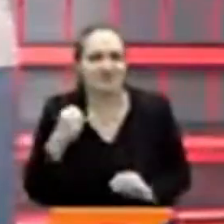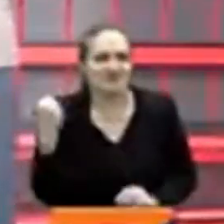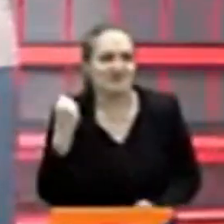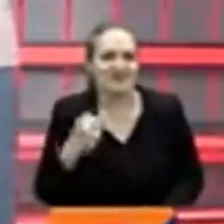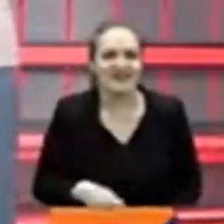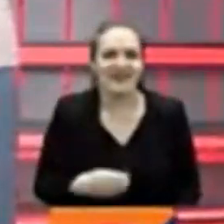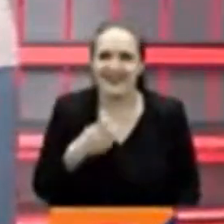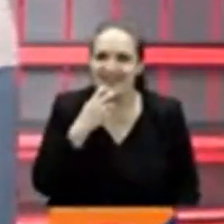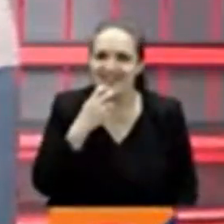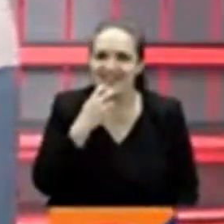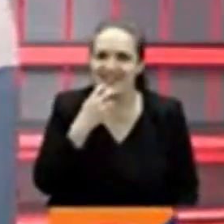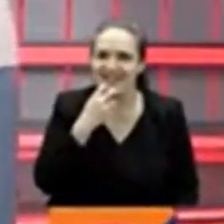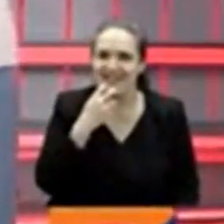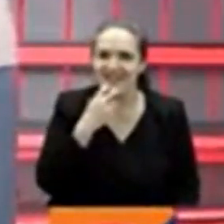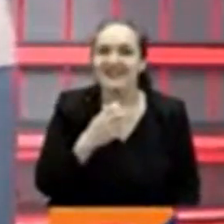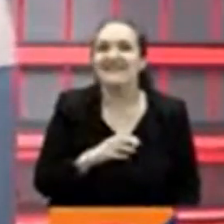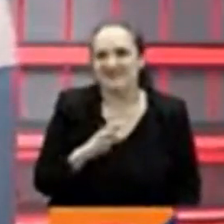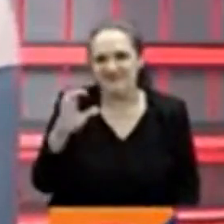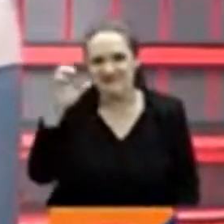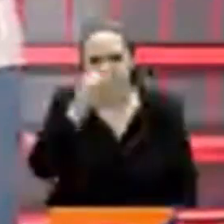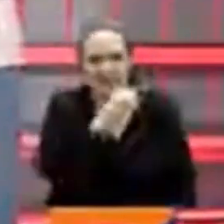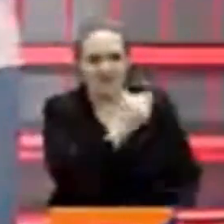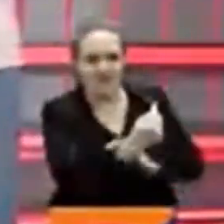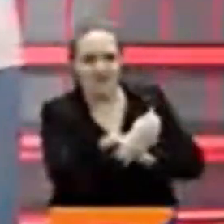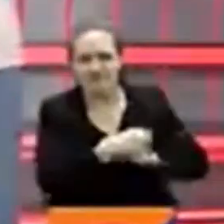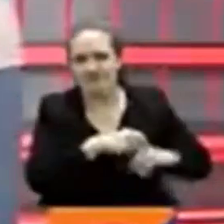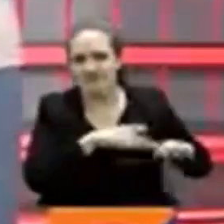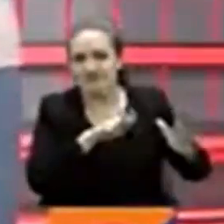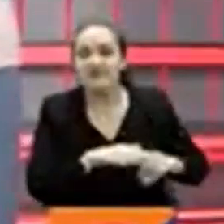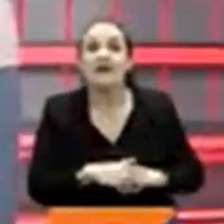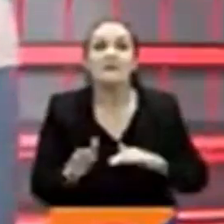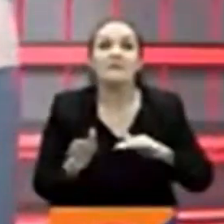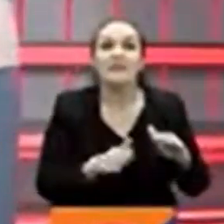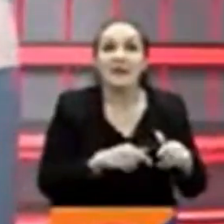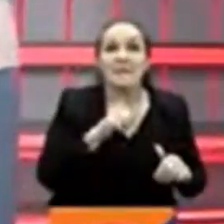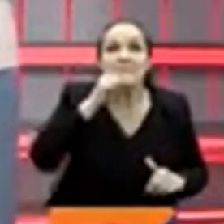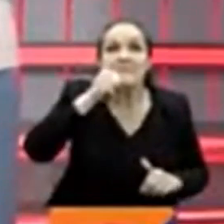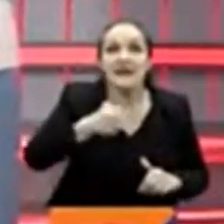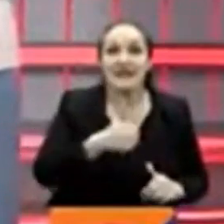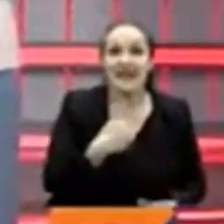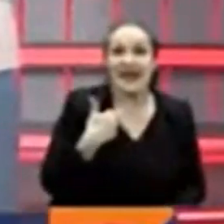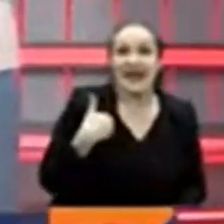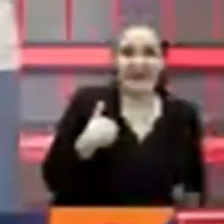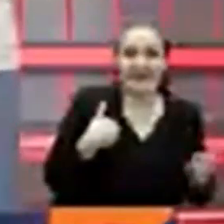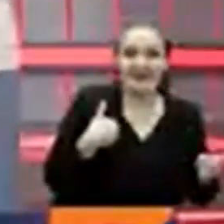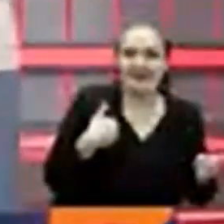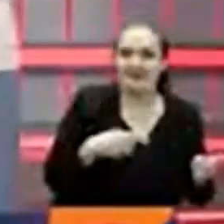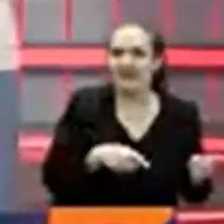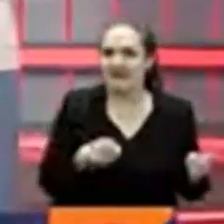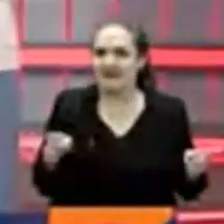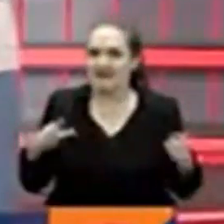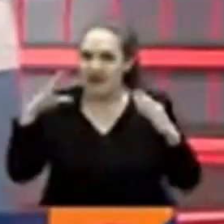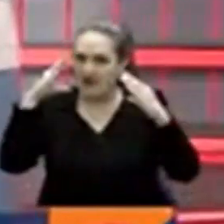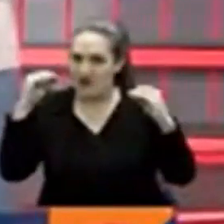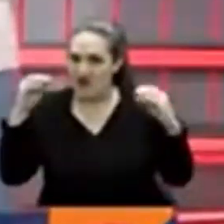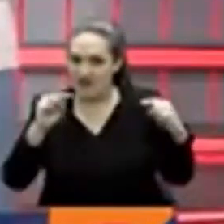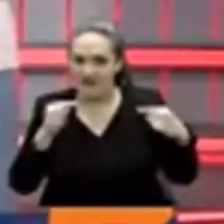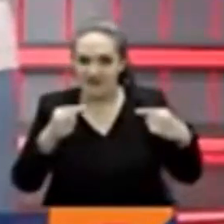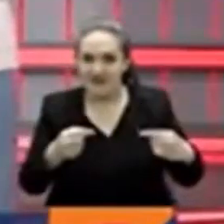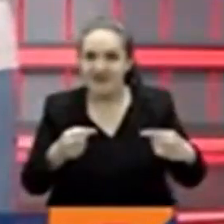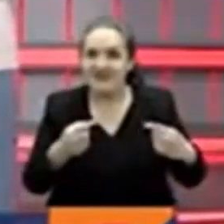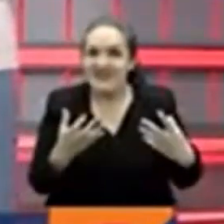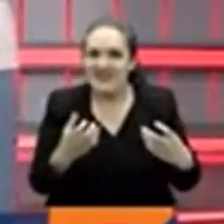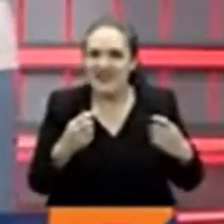La risa de Memphis Depay lo dice todo. Y hablando de Argentina y Países Bajos, que por cierto este viernes se enfrentan buscando el cupo a semifinales,